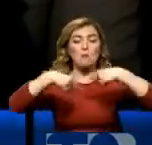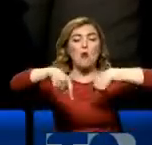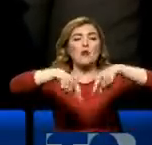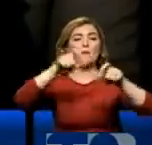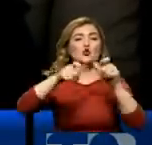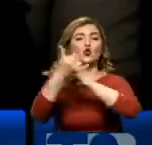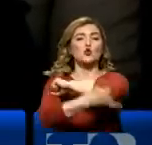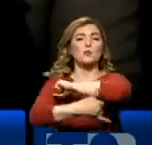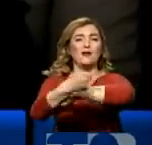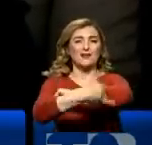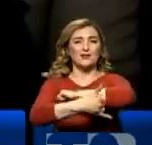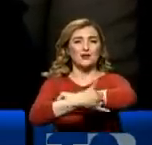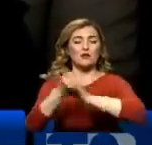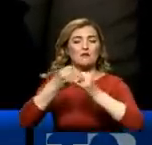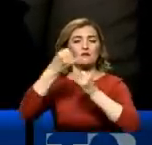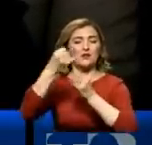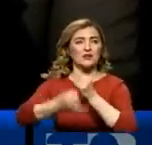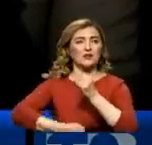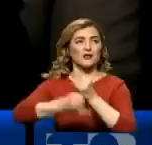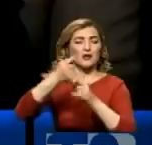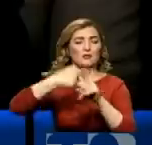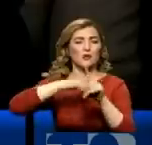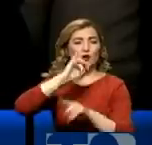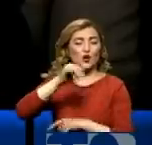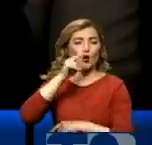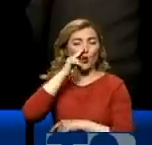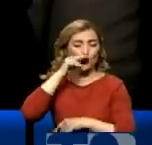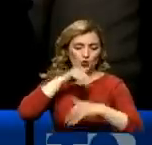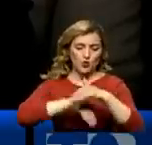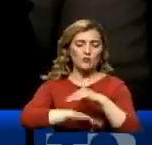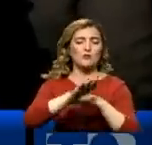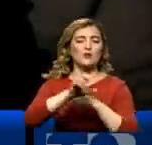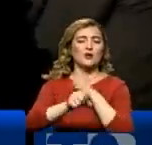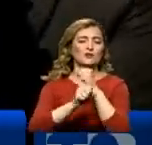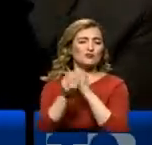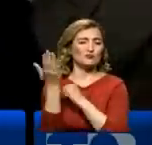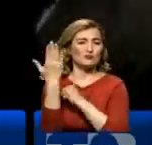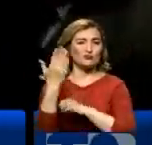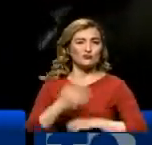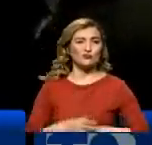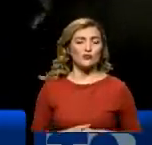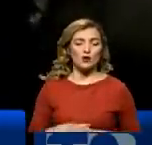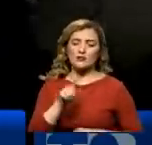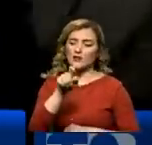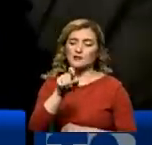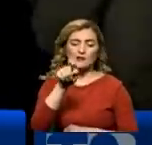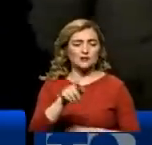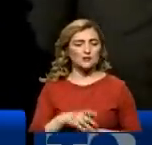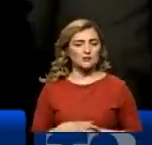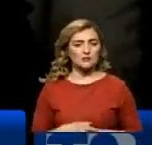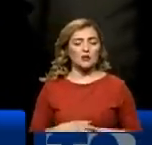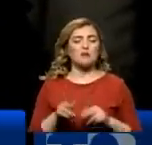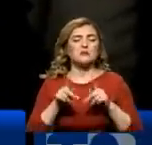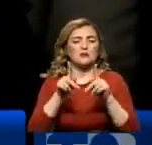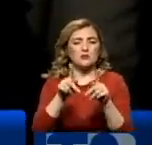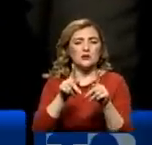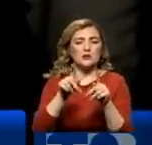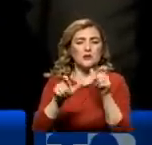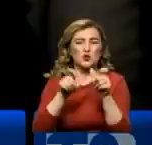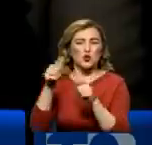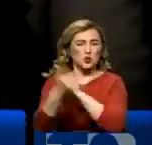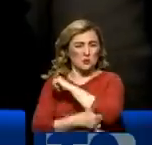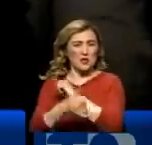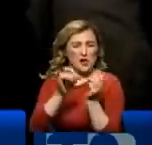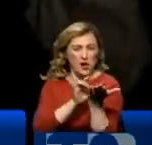Movilidad que envía a finales de junio, si mal no recuerdo, del año pasado. La necesitamos porque nos permitirá expulsar